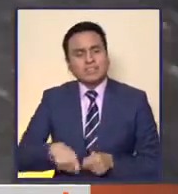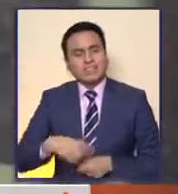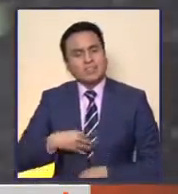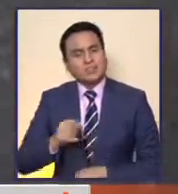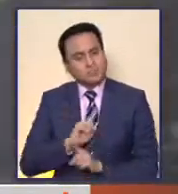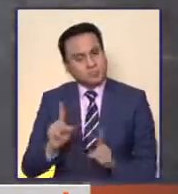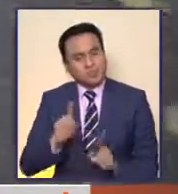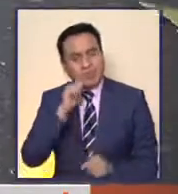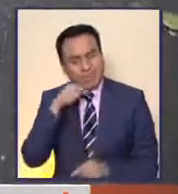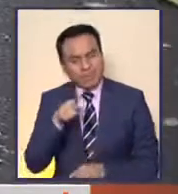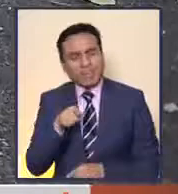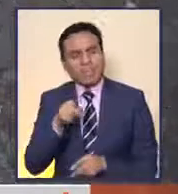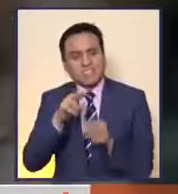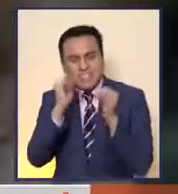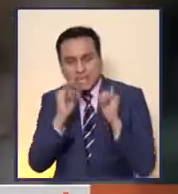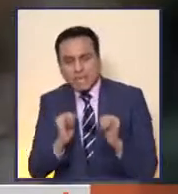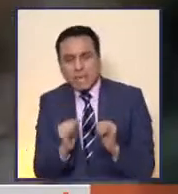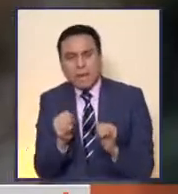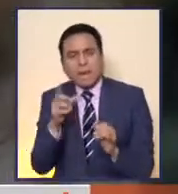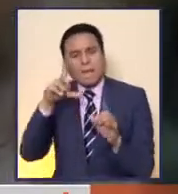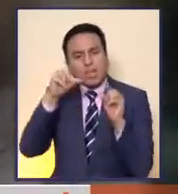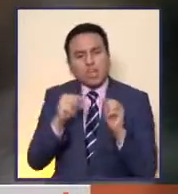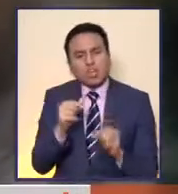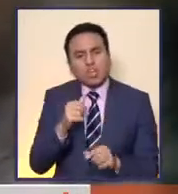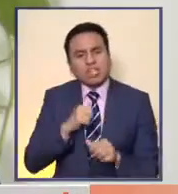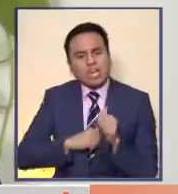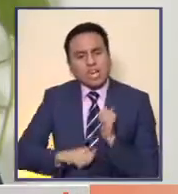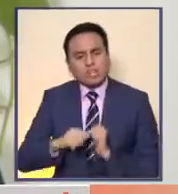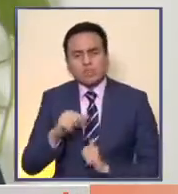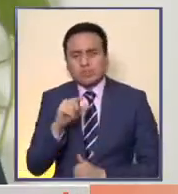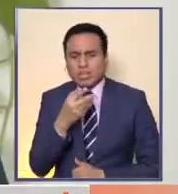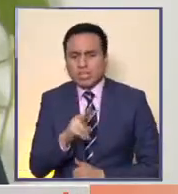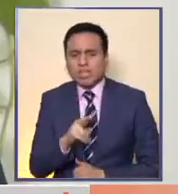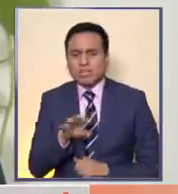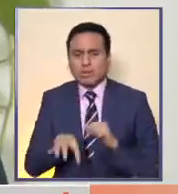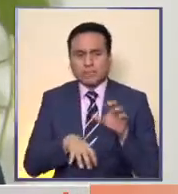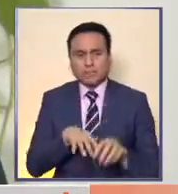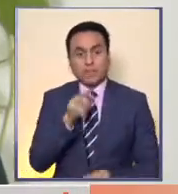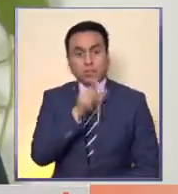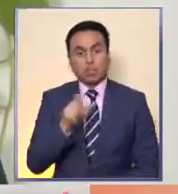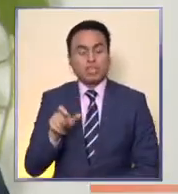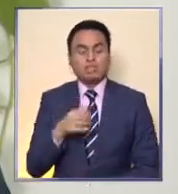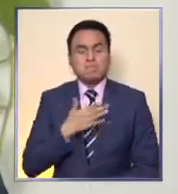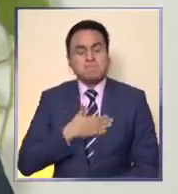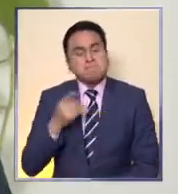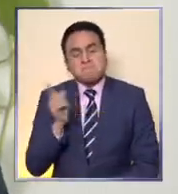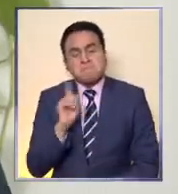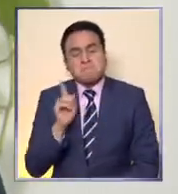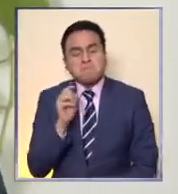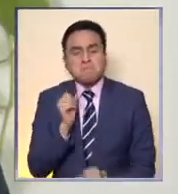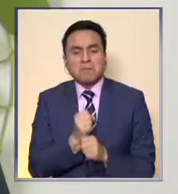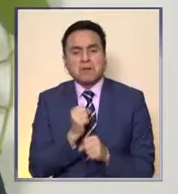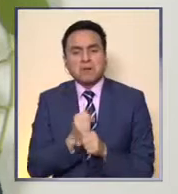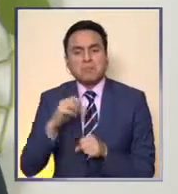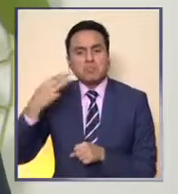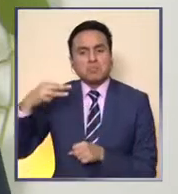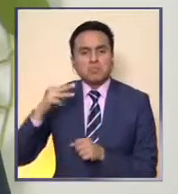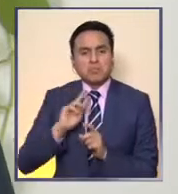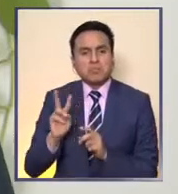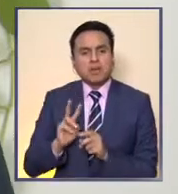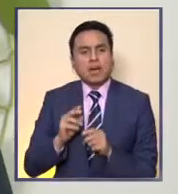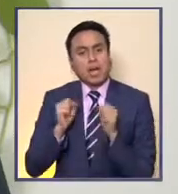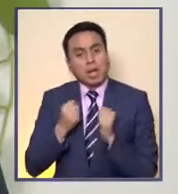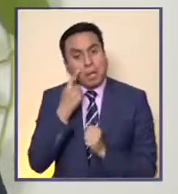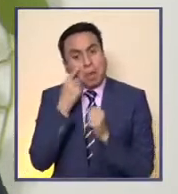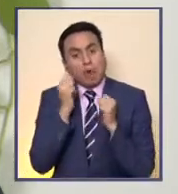use técnicas que generen el menor daño y sufrimiento del animal. Si las personas no desean trabajar con los municipios, siempre existe la